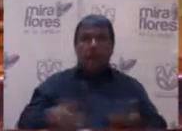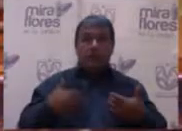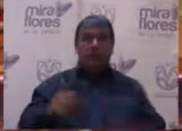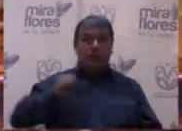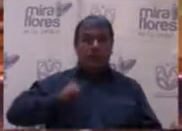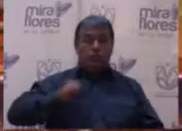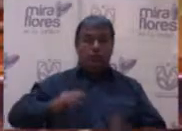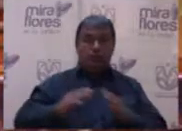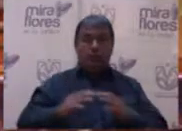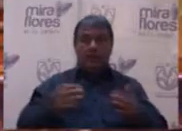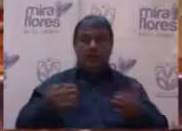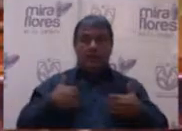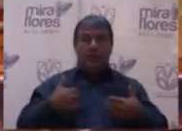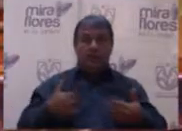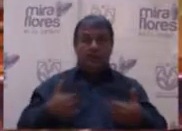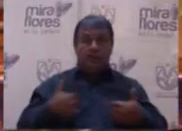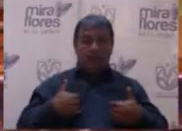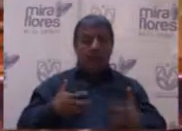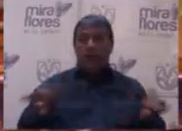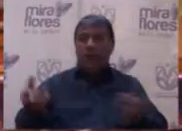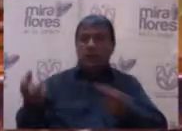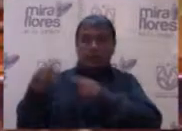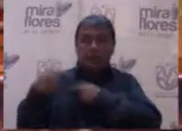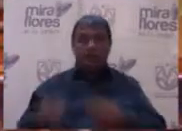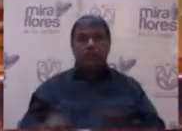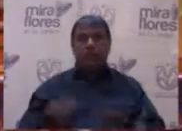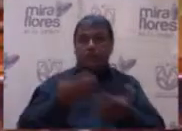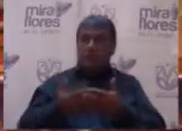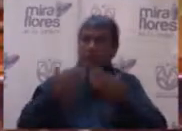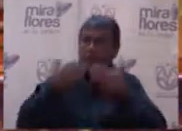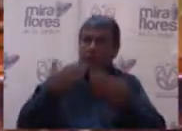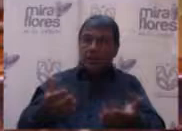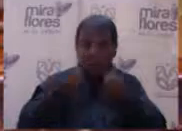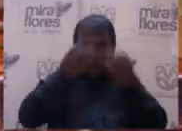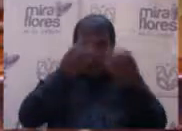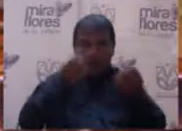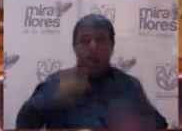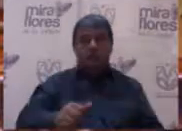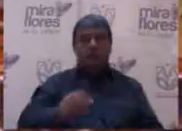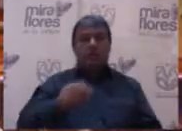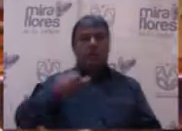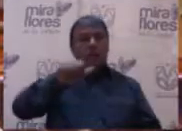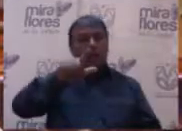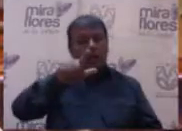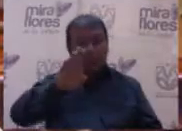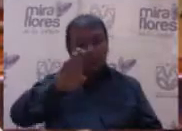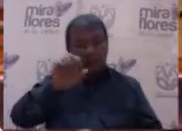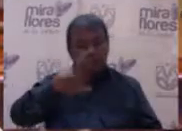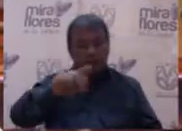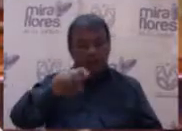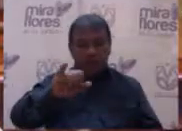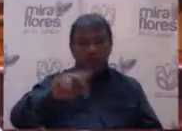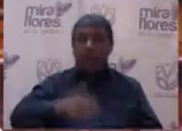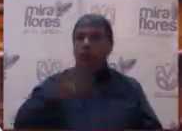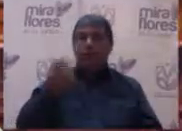la municipalidad tiene o tenga alguna responsabilidad. Muy bien, muchas gracias por el informe, señor de Albertis. No sé si hay algún otro informe en